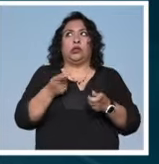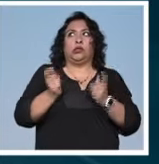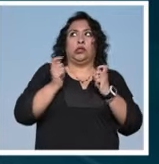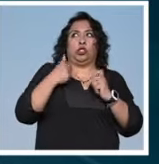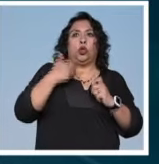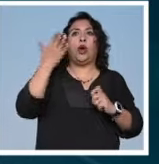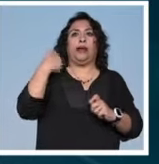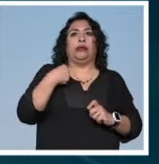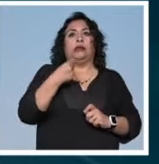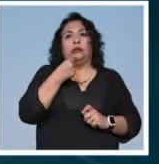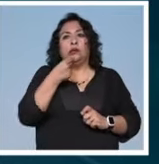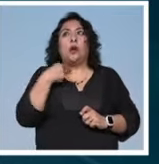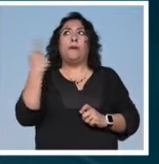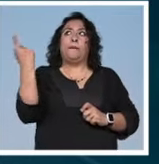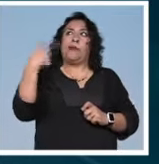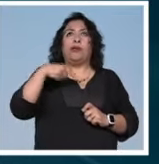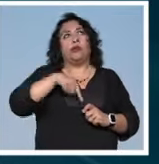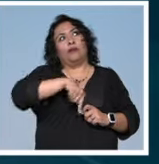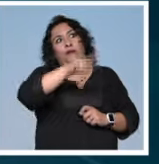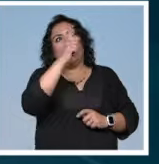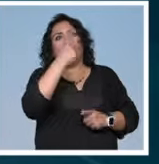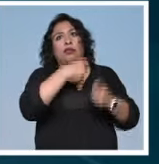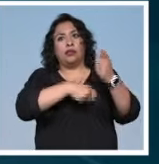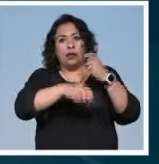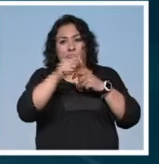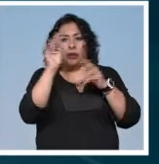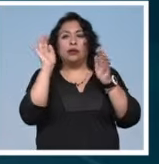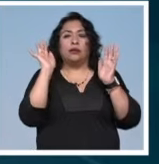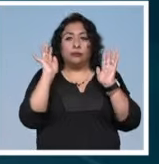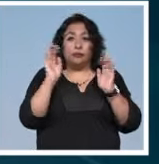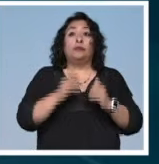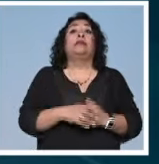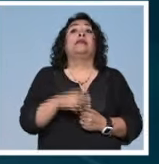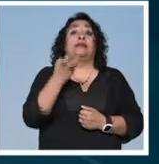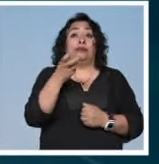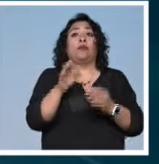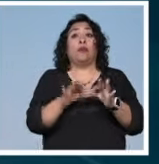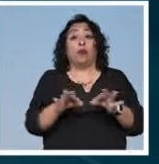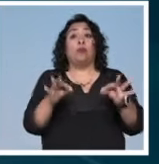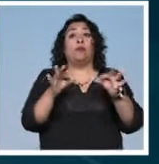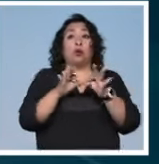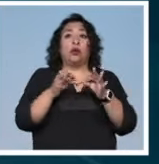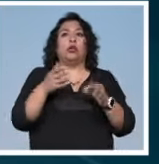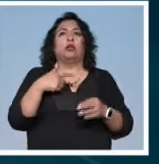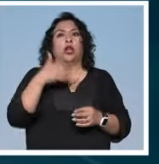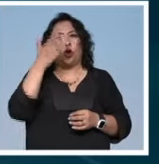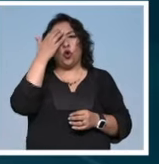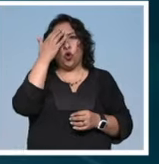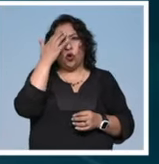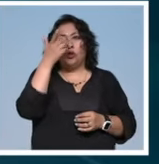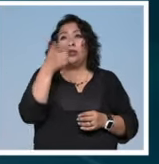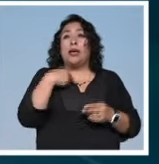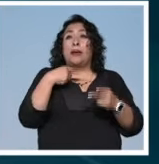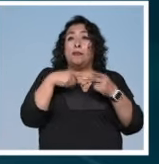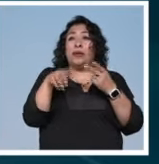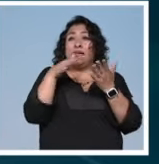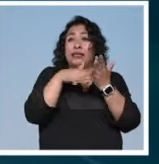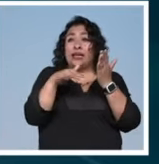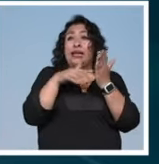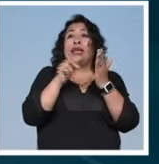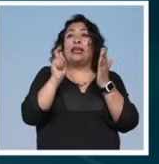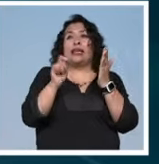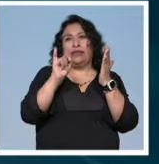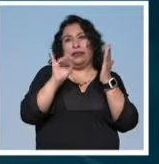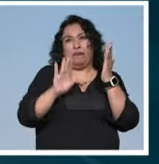éramos niños, de pronto que nos mandan a la tienda y tal. Entonces es importante esa familiaridad. Lo que empiezan a leer justamente es la